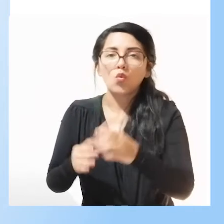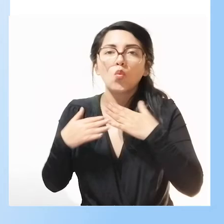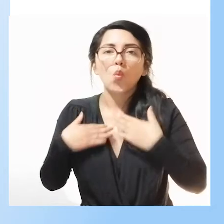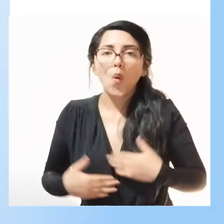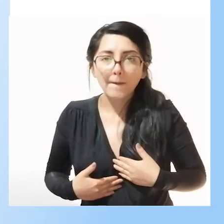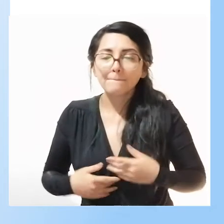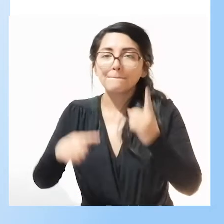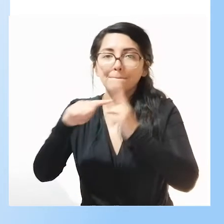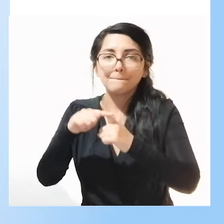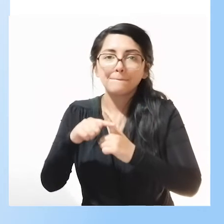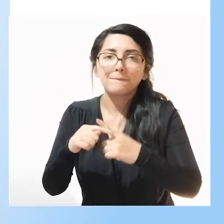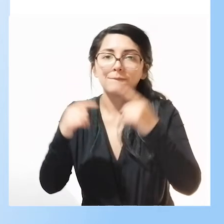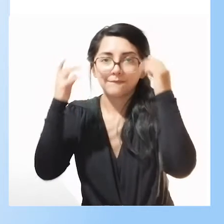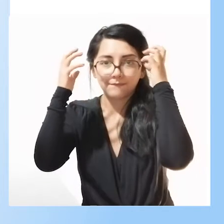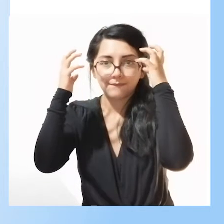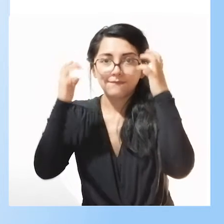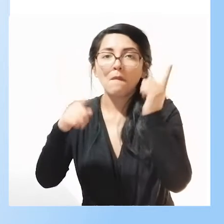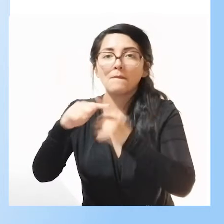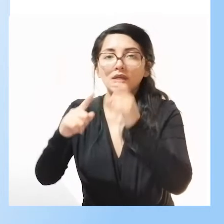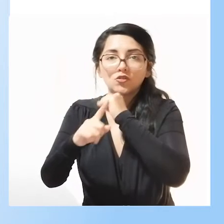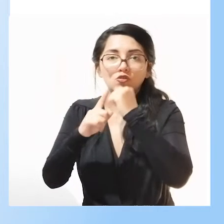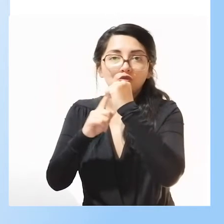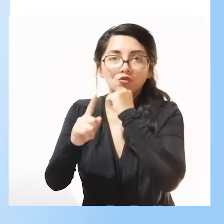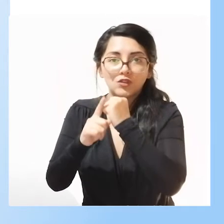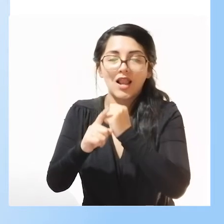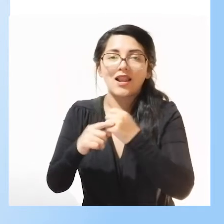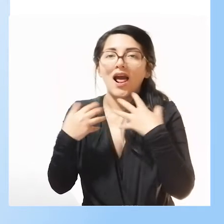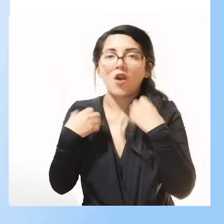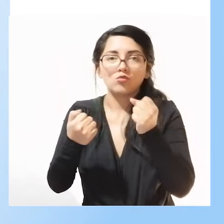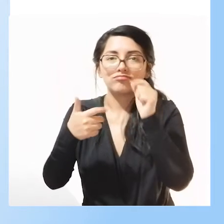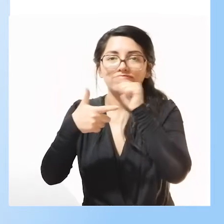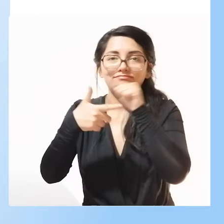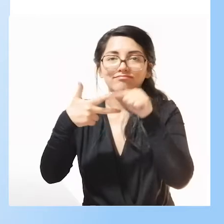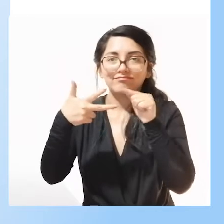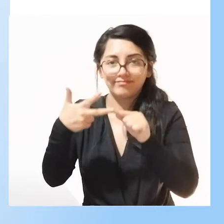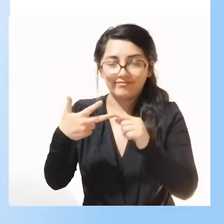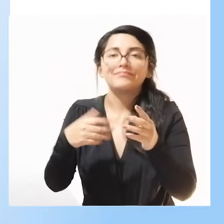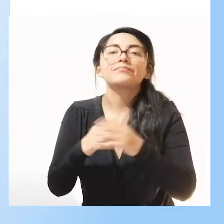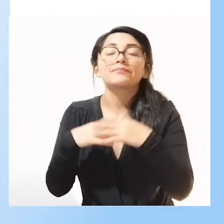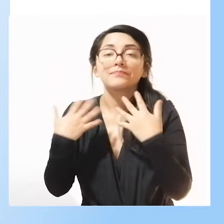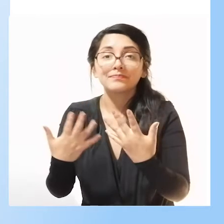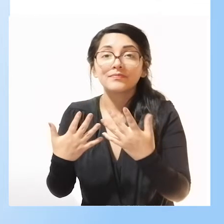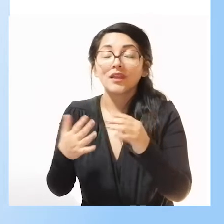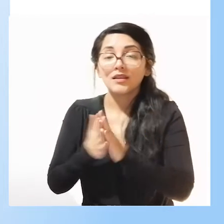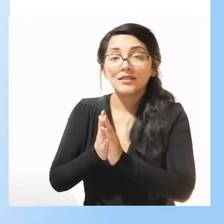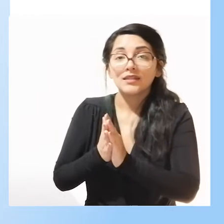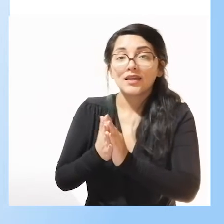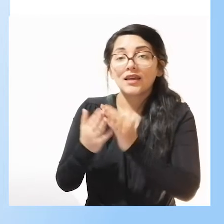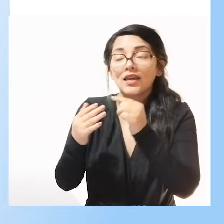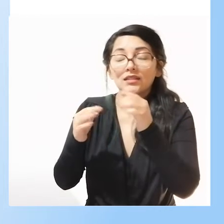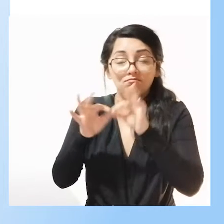biopsicosocial. Por tanto, la gestión emocional aquí, en situación de enfermedad y hospitalización, adquiere una